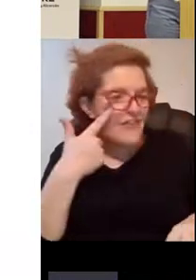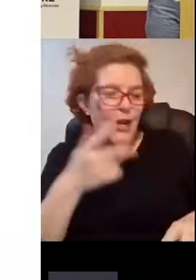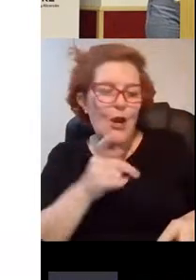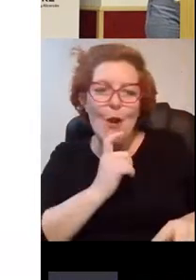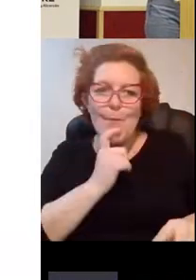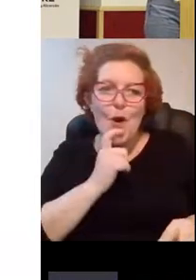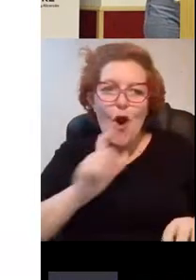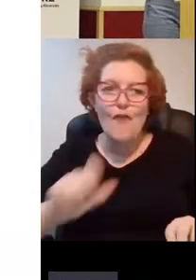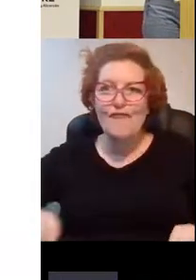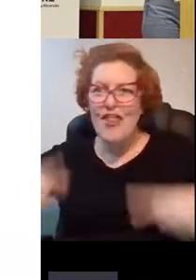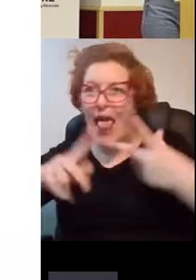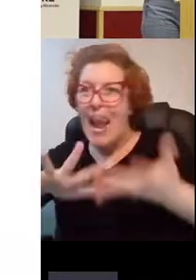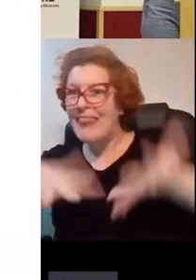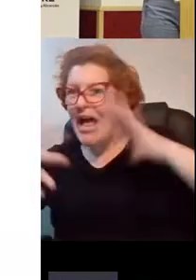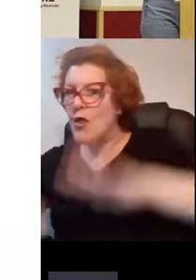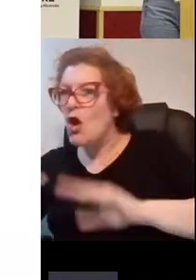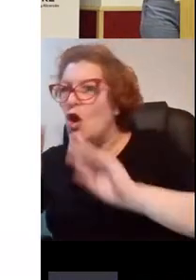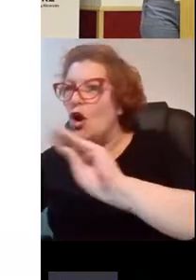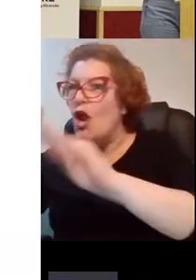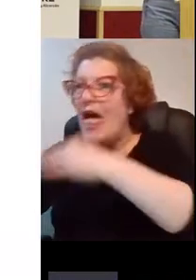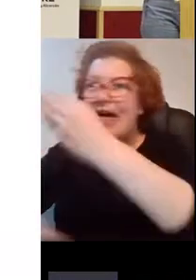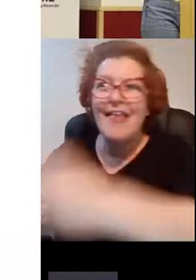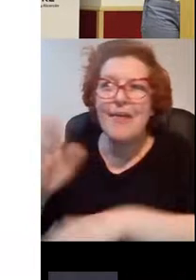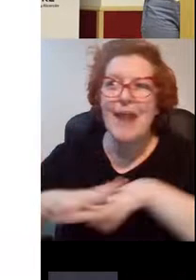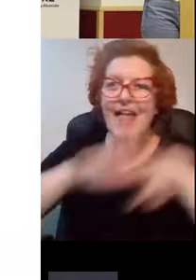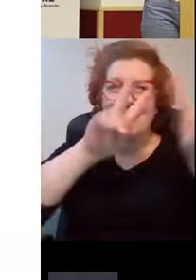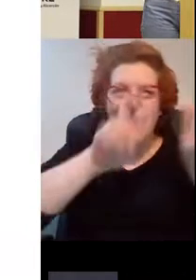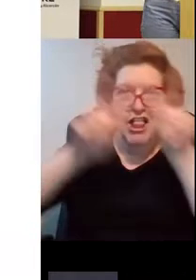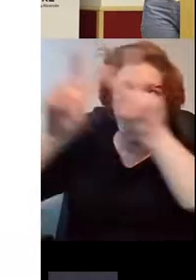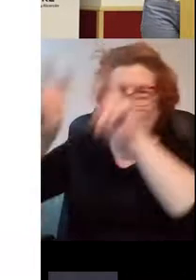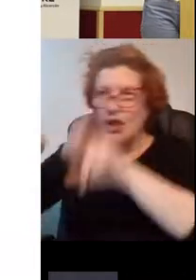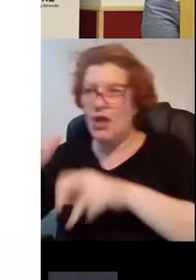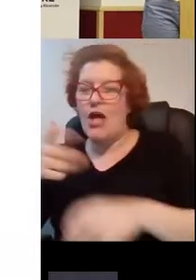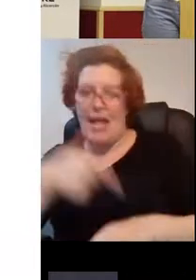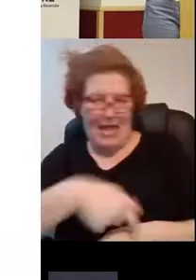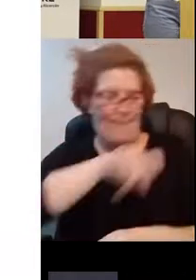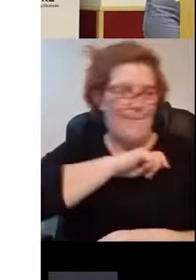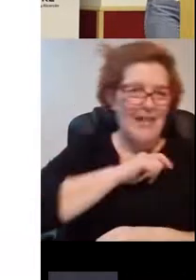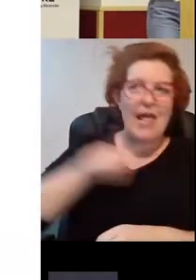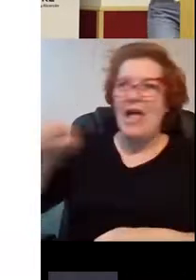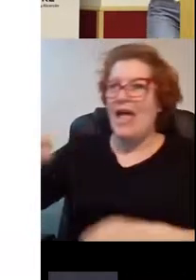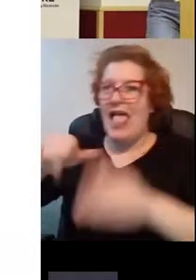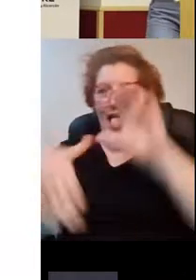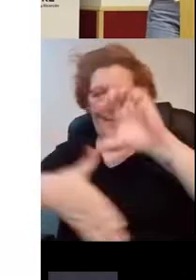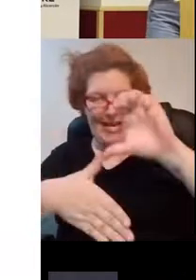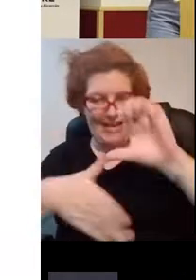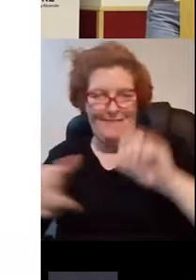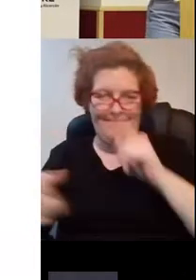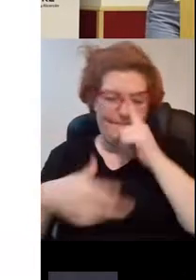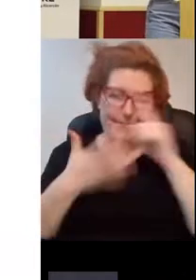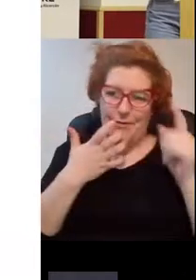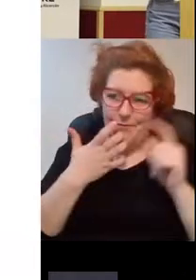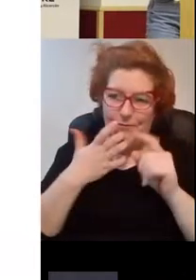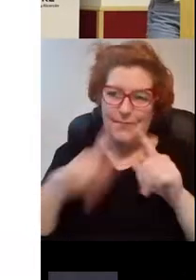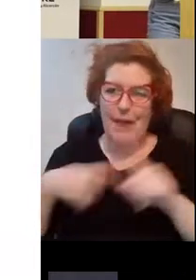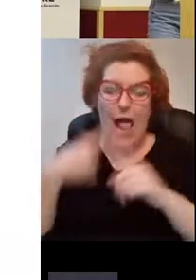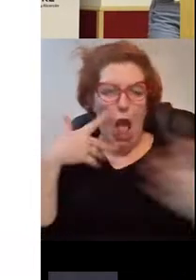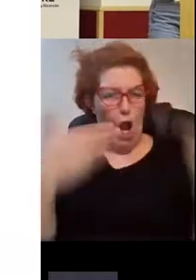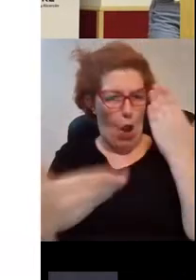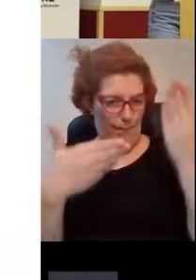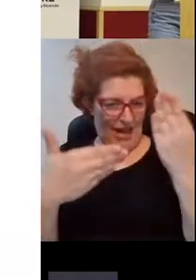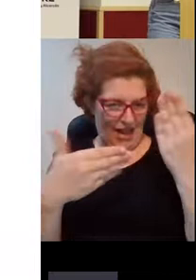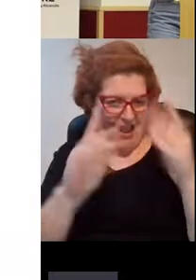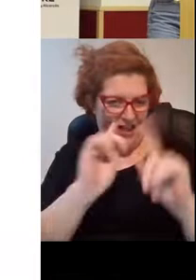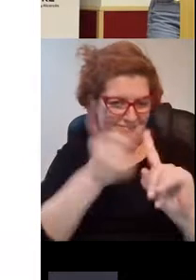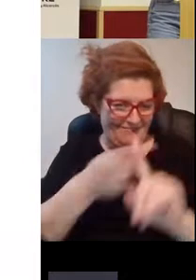traducciones oficiales que se habían dado para los títulos en España y en Latinoamérica. Y además comparar esas